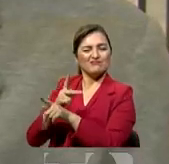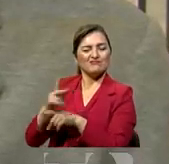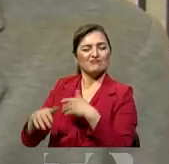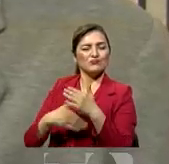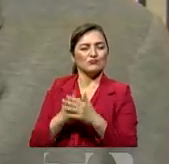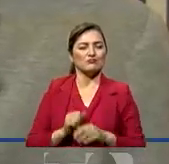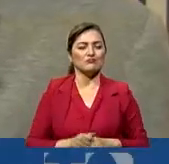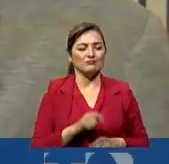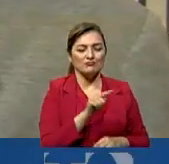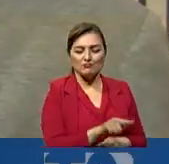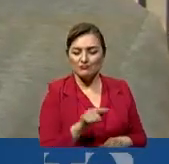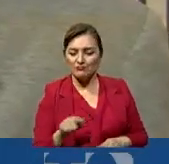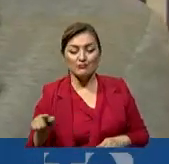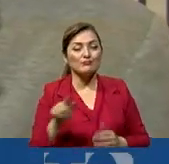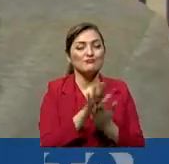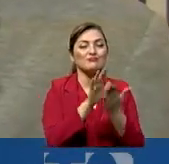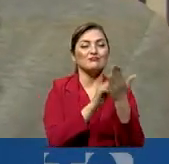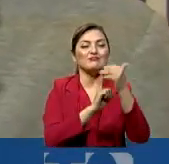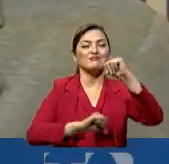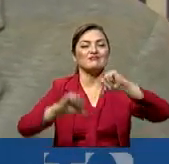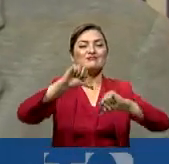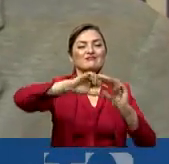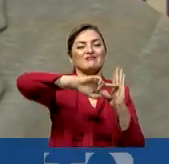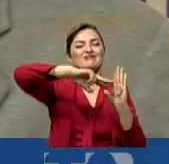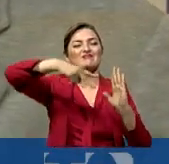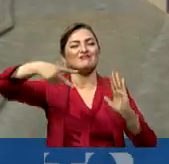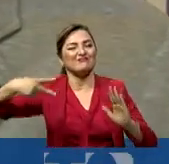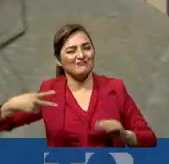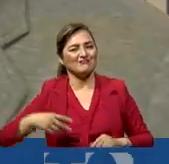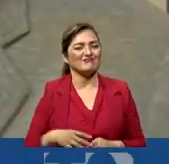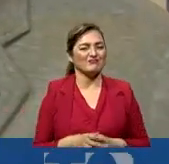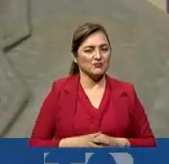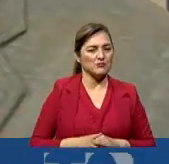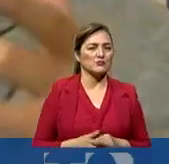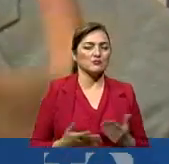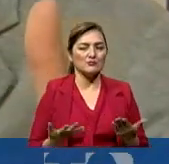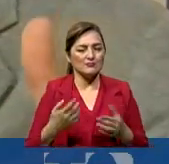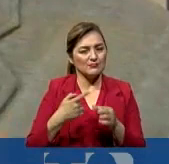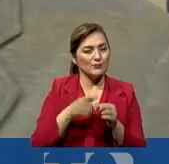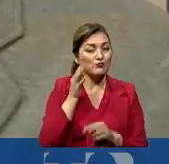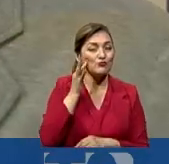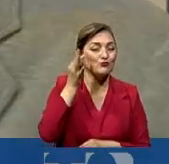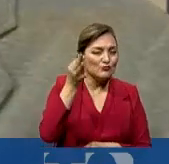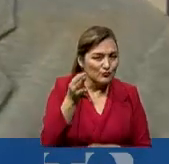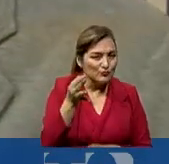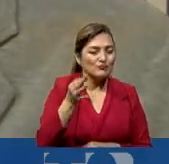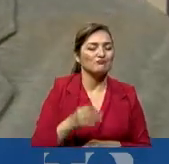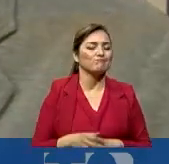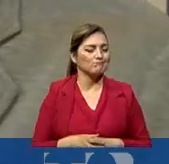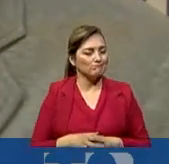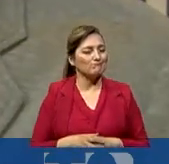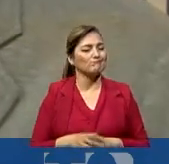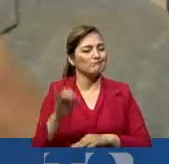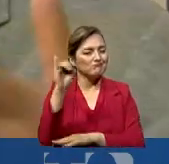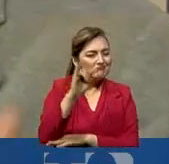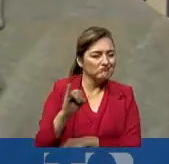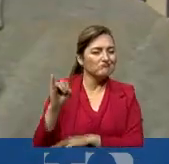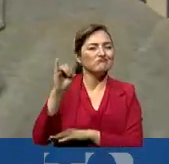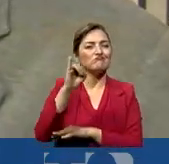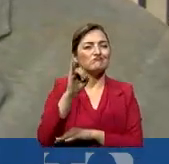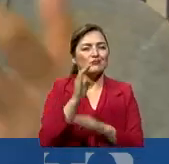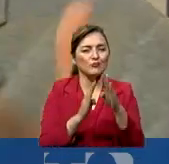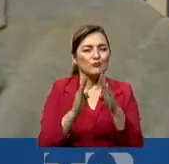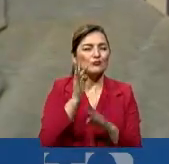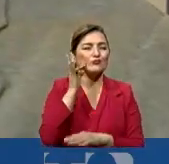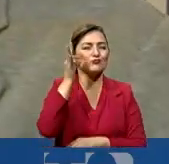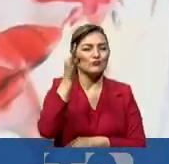estamos buscando proyectos intensivos en ciencia y tecnología. Es decir, ya no el presente de la ciudad, sino su futuro. Tecnologías de cuarta revolución industrial,